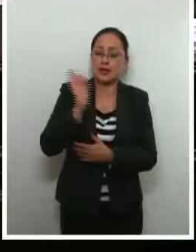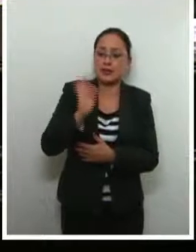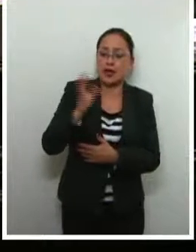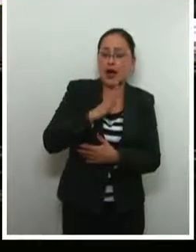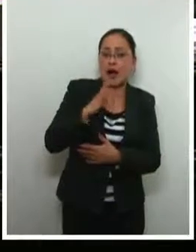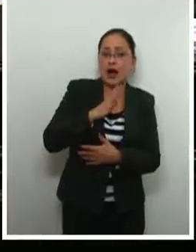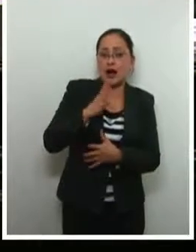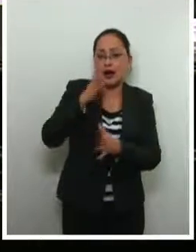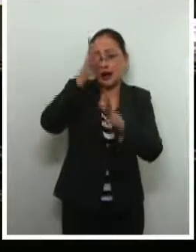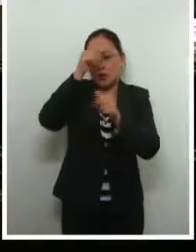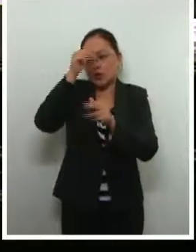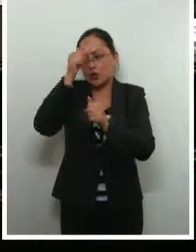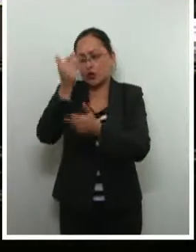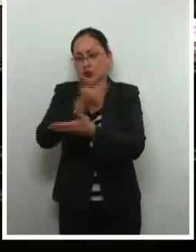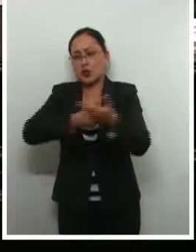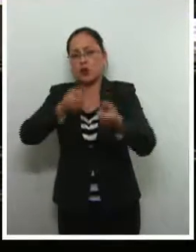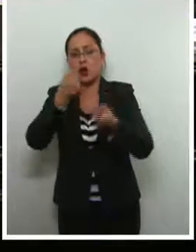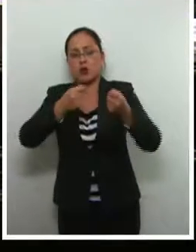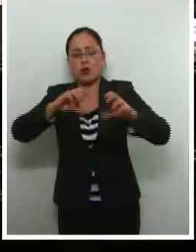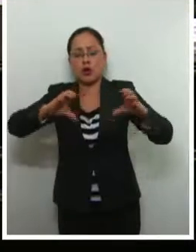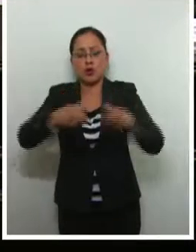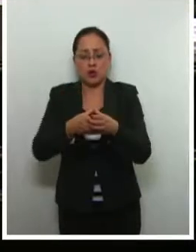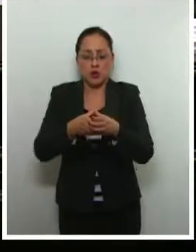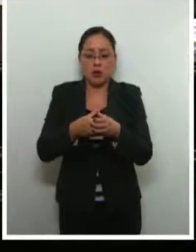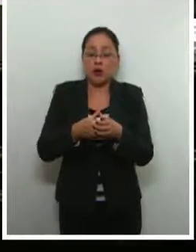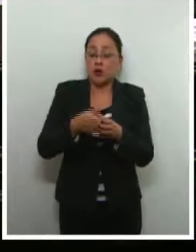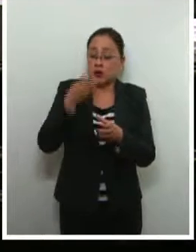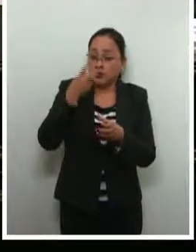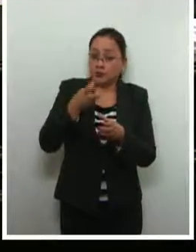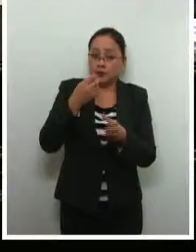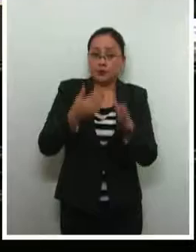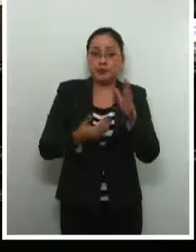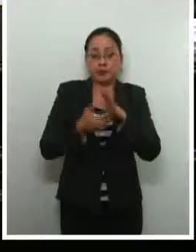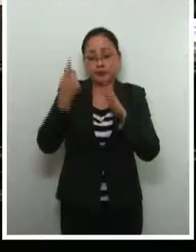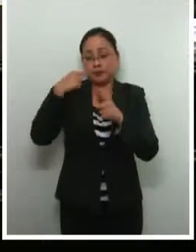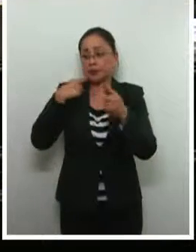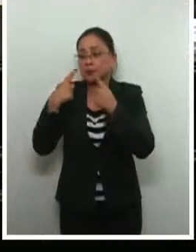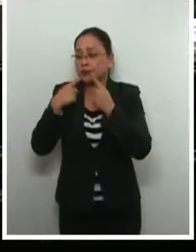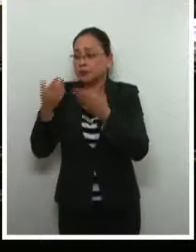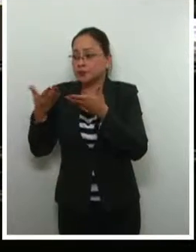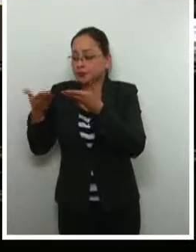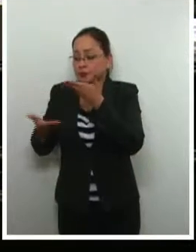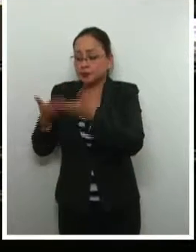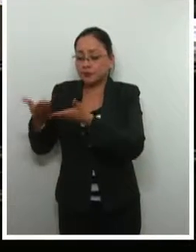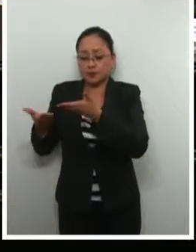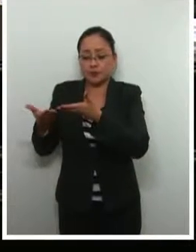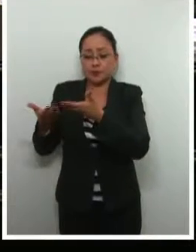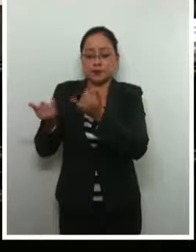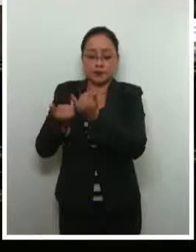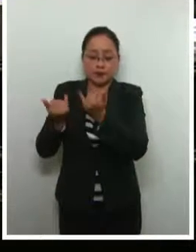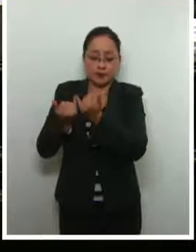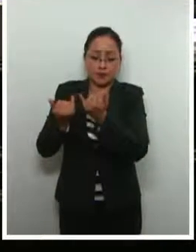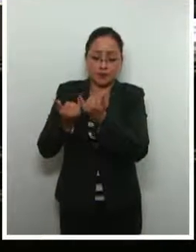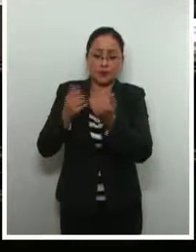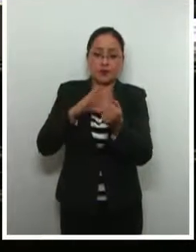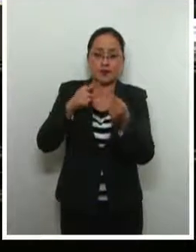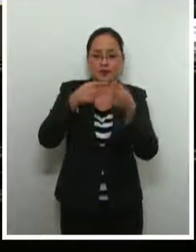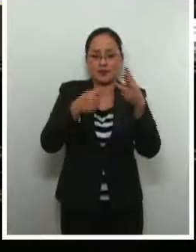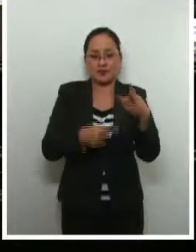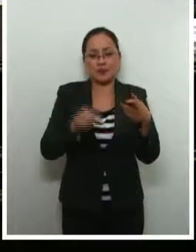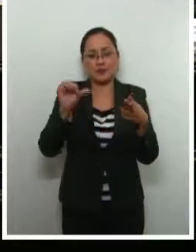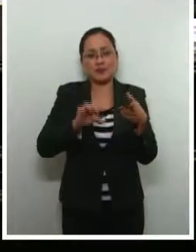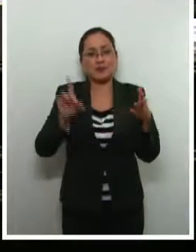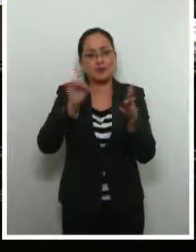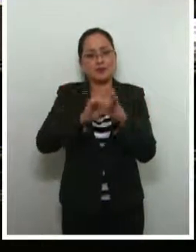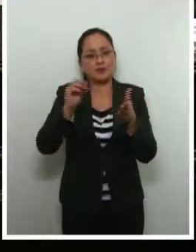de alguna situación particular a la mesa de consulta, como sucedió con los 3 casos que tuvimos